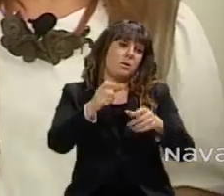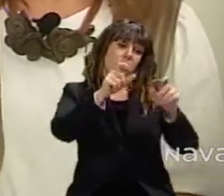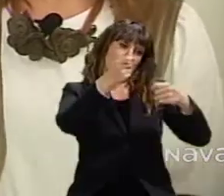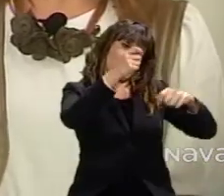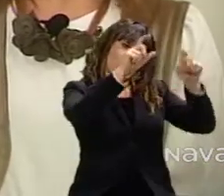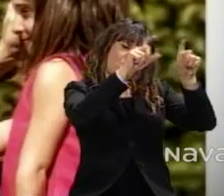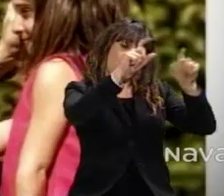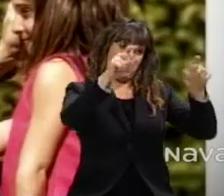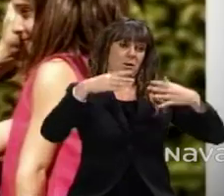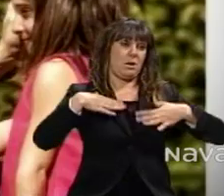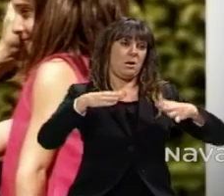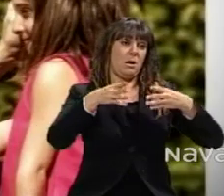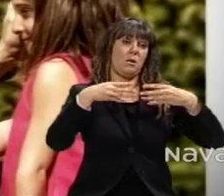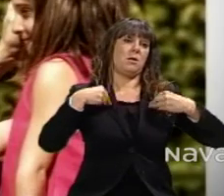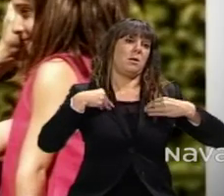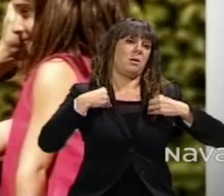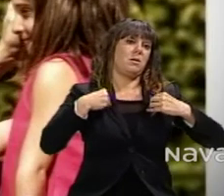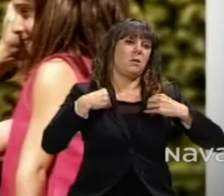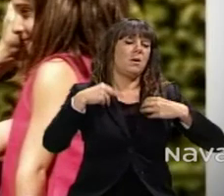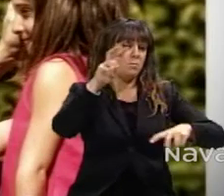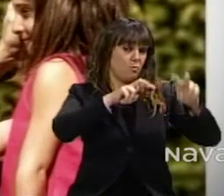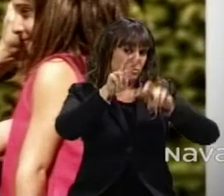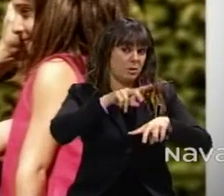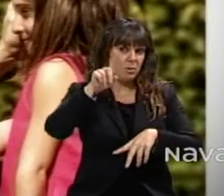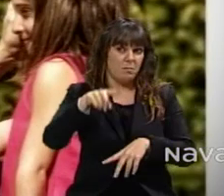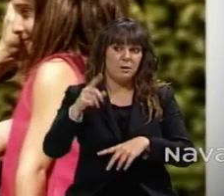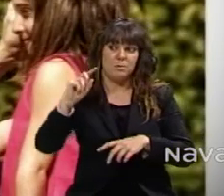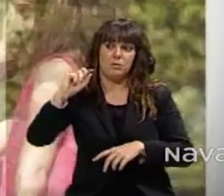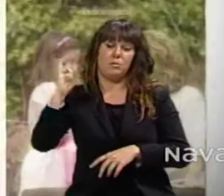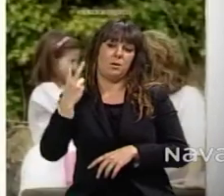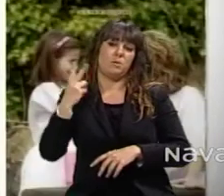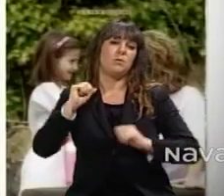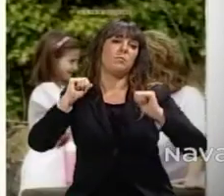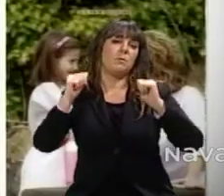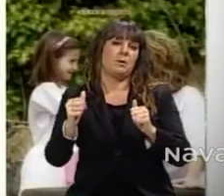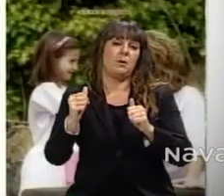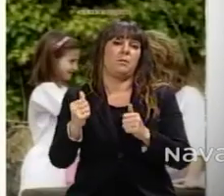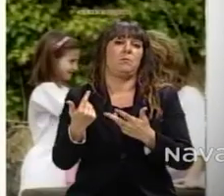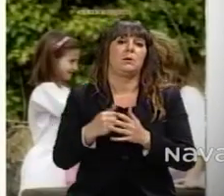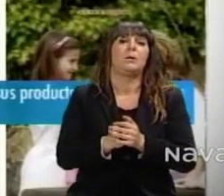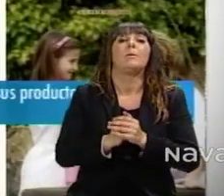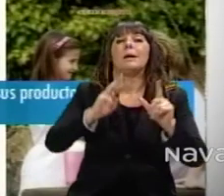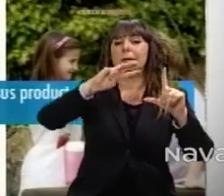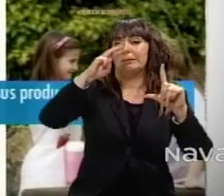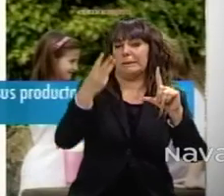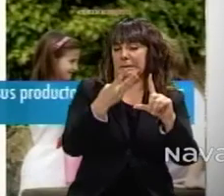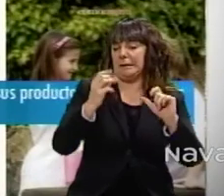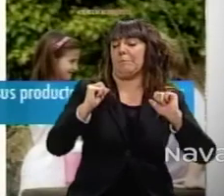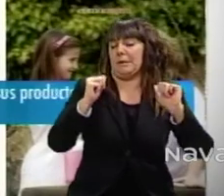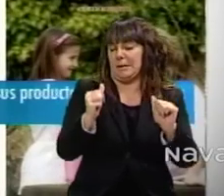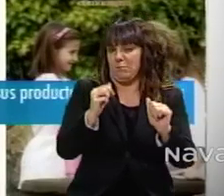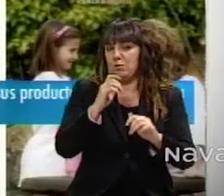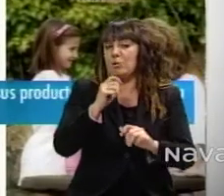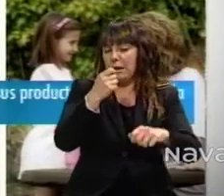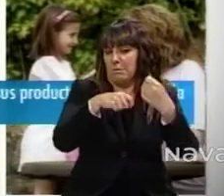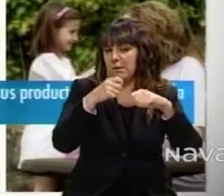lanzamos a ello. La idea es vender por internet por dos motivos. Primero porque la inversión es menor y el riesgo en nuestra opinión es menor. Porque